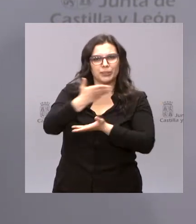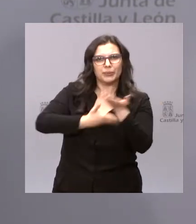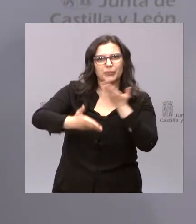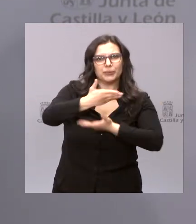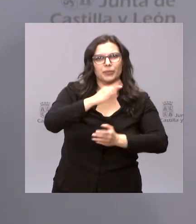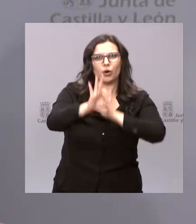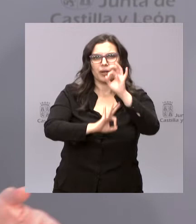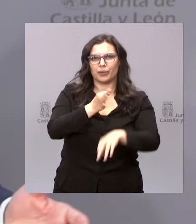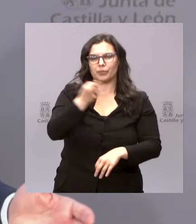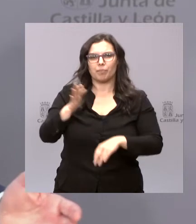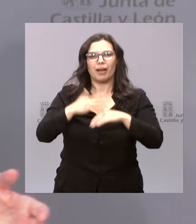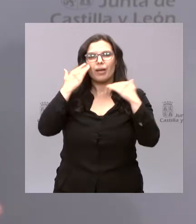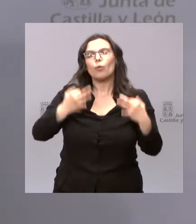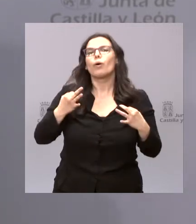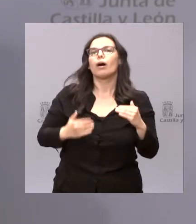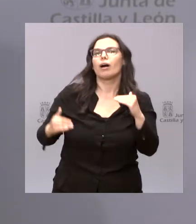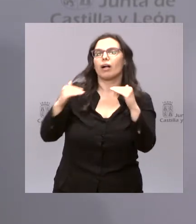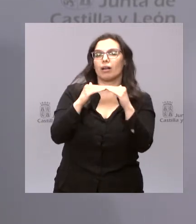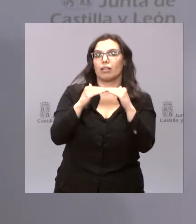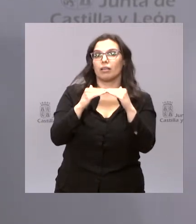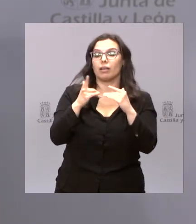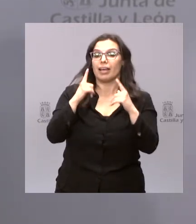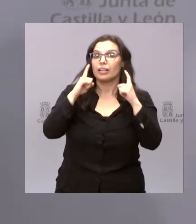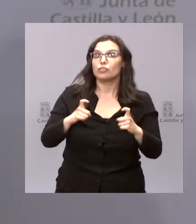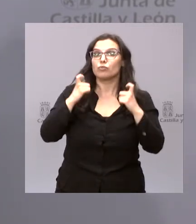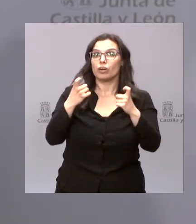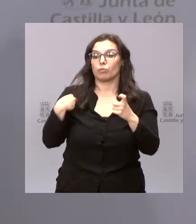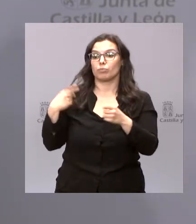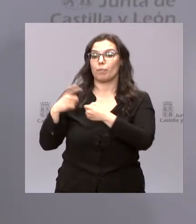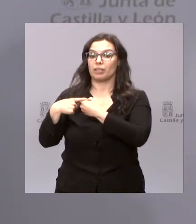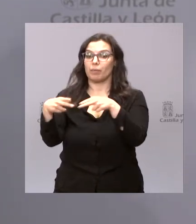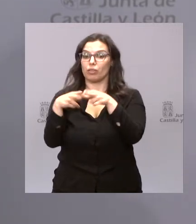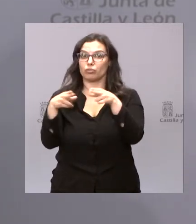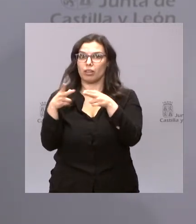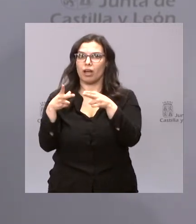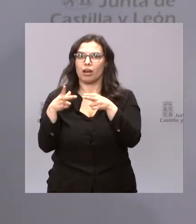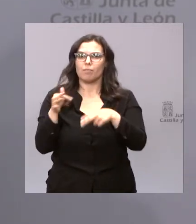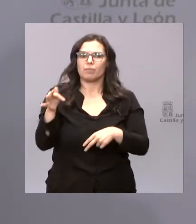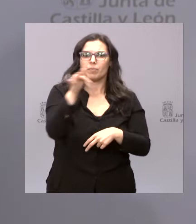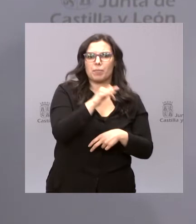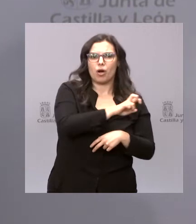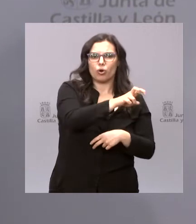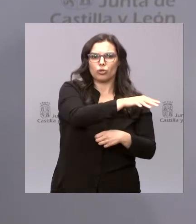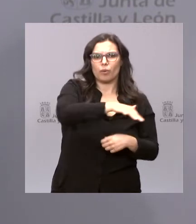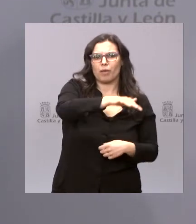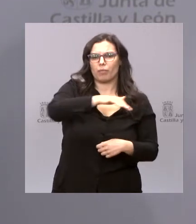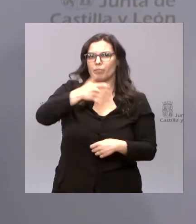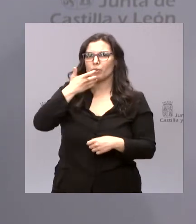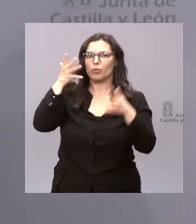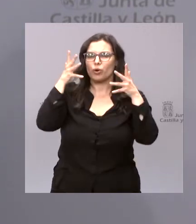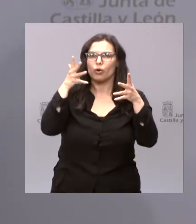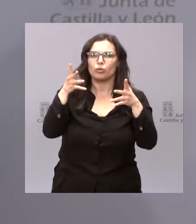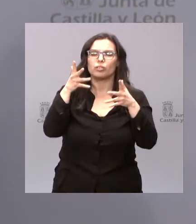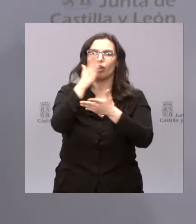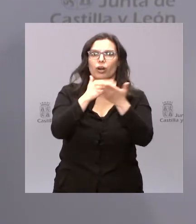efectiva. Un refuerzo de la participación social que se suma a otros espacios de encuentro como el Consejo Regional